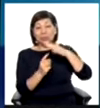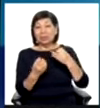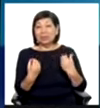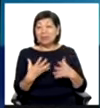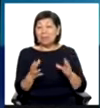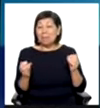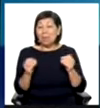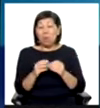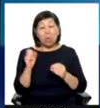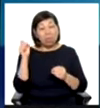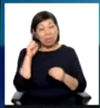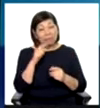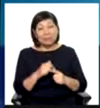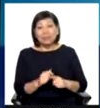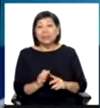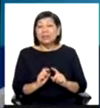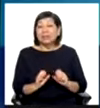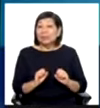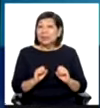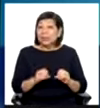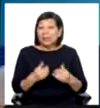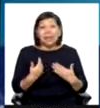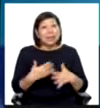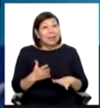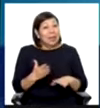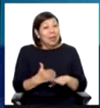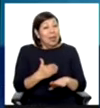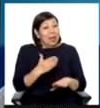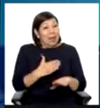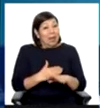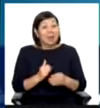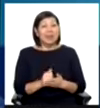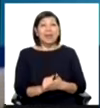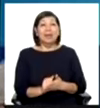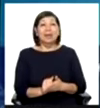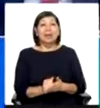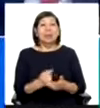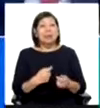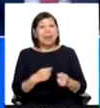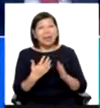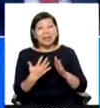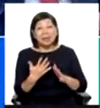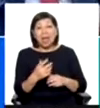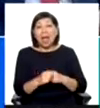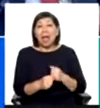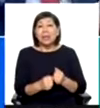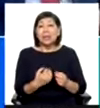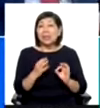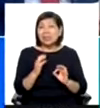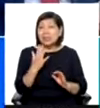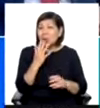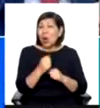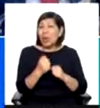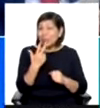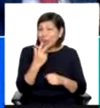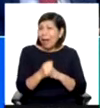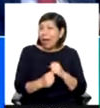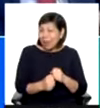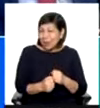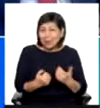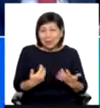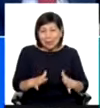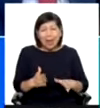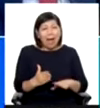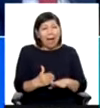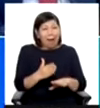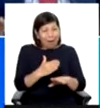han agudizado mucho más y se presentan ya no como antes de cada 20, 15 años, ahora cada 5 años, 3 años, y de un momento a